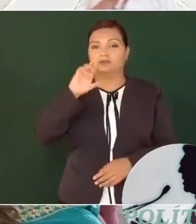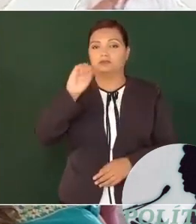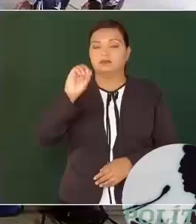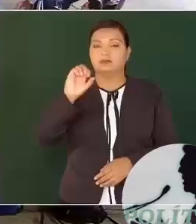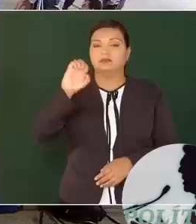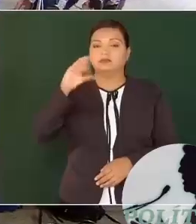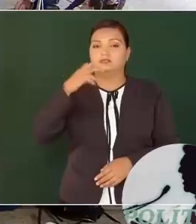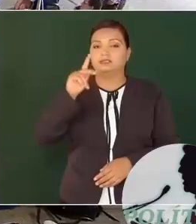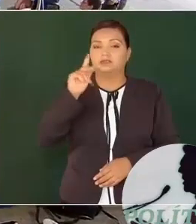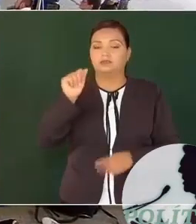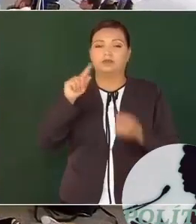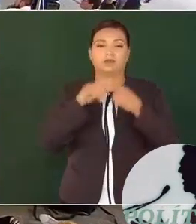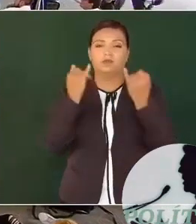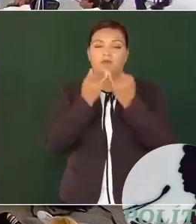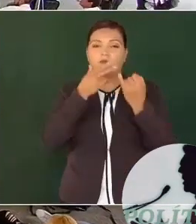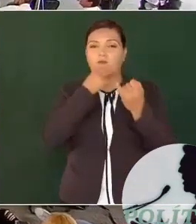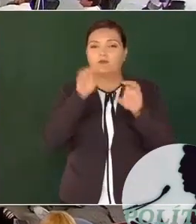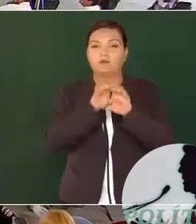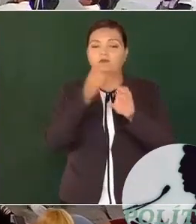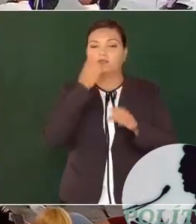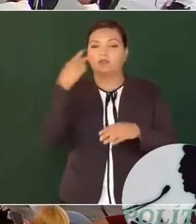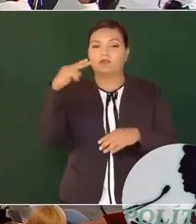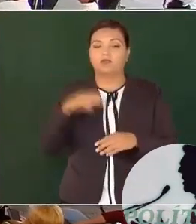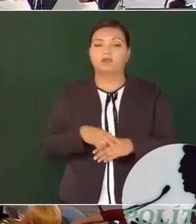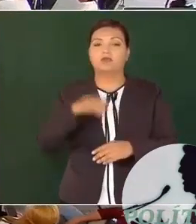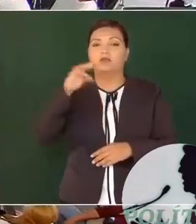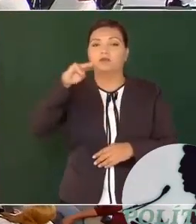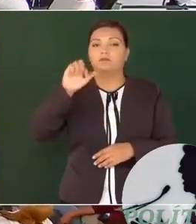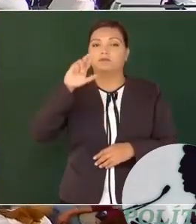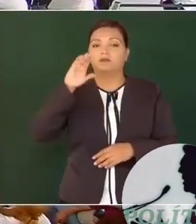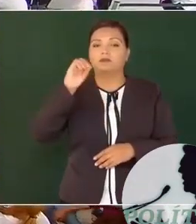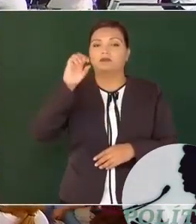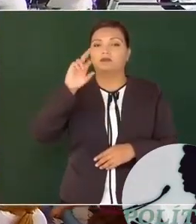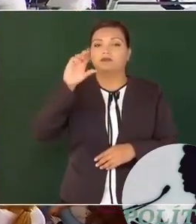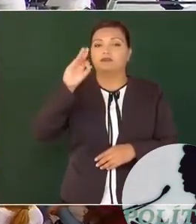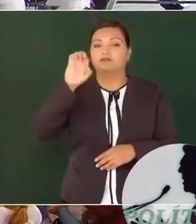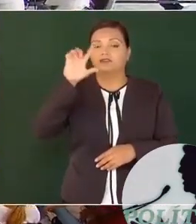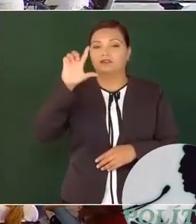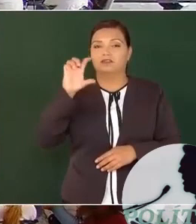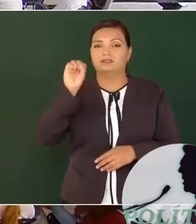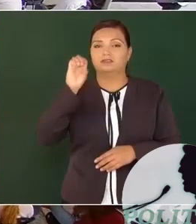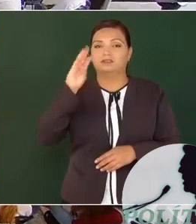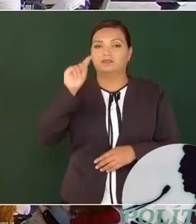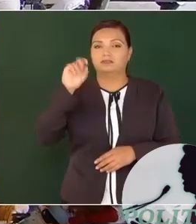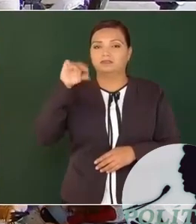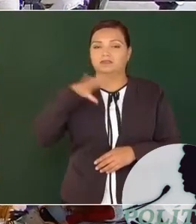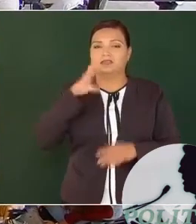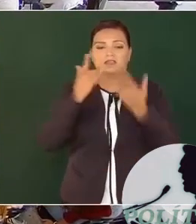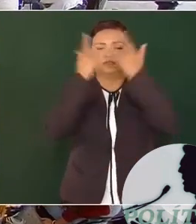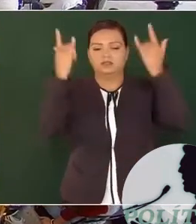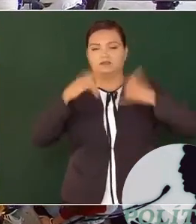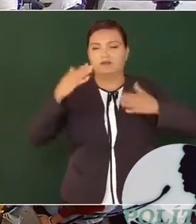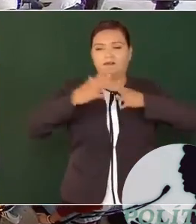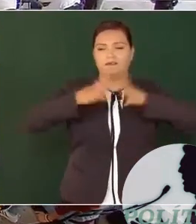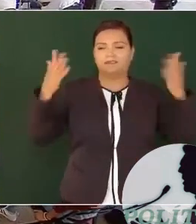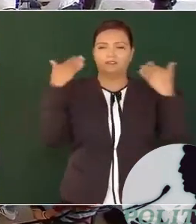el mismo, bueno, que se le identifica como de aquí, el subcomandante Marco Rafael Sebastián Guillén Vicente. En fin, tiene una historia amplia en el tema